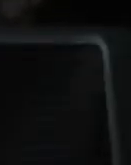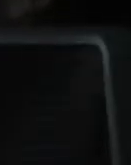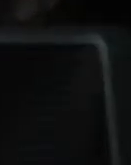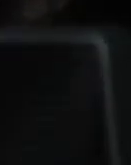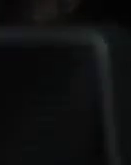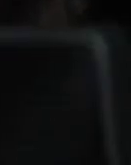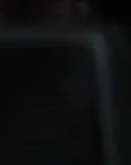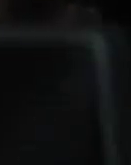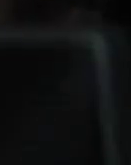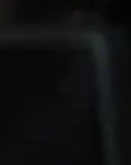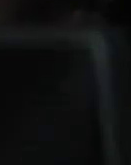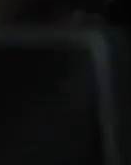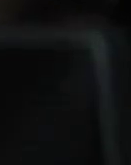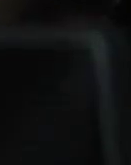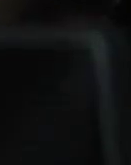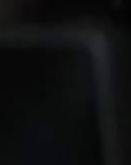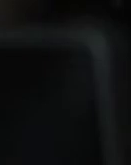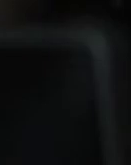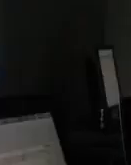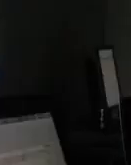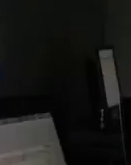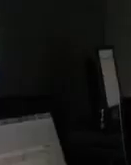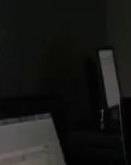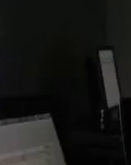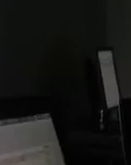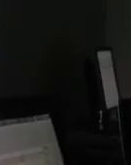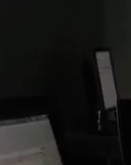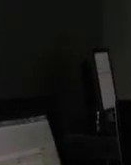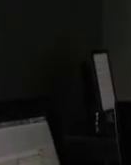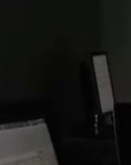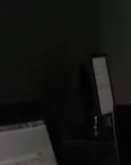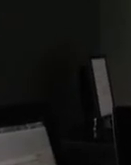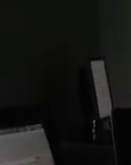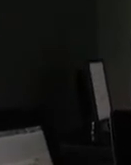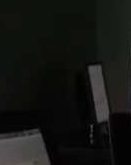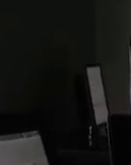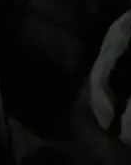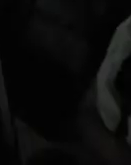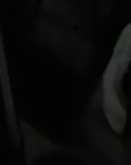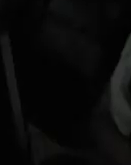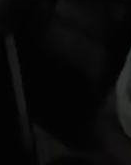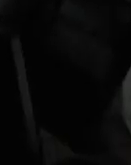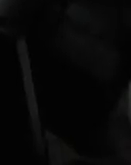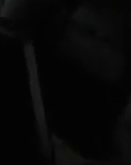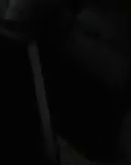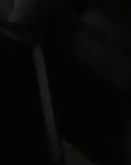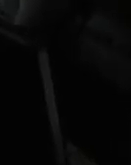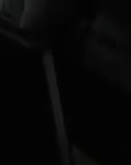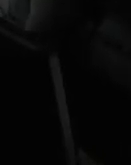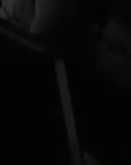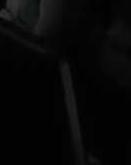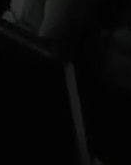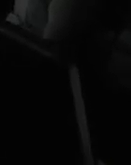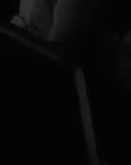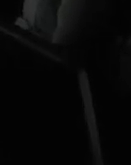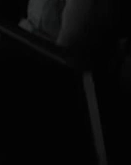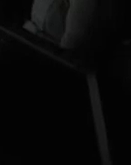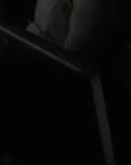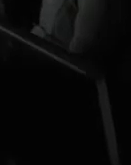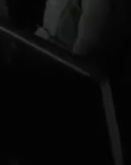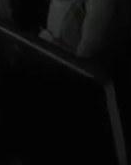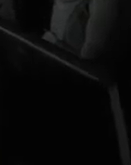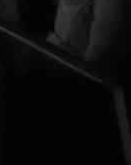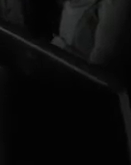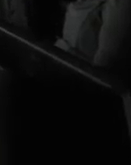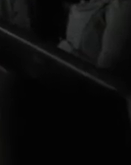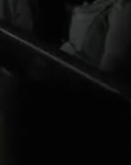manera como se imparte. Son personas que quieren recibir información de primera mano, y no se trata, como te decía, de